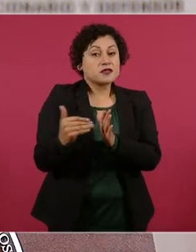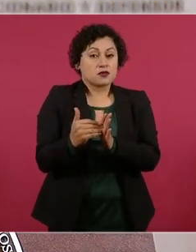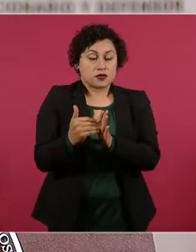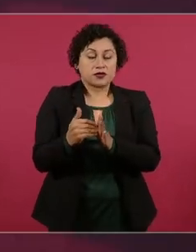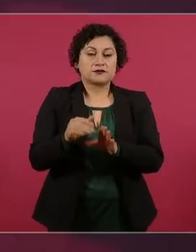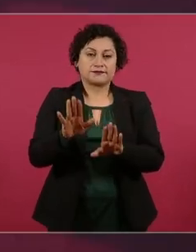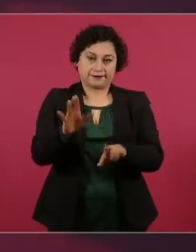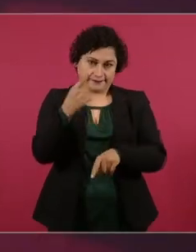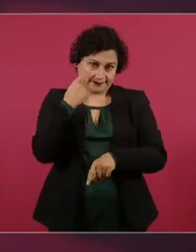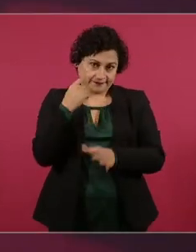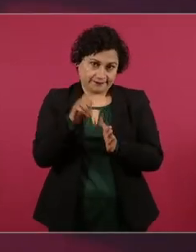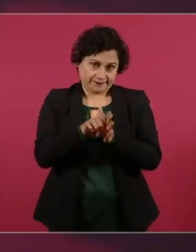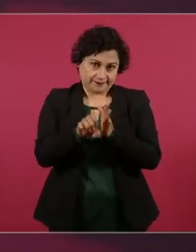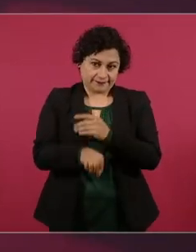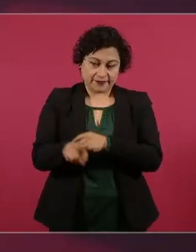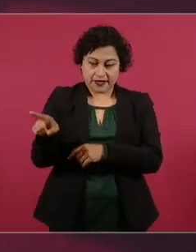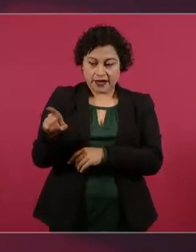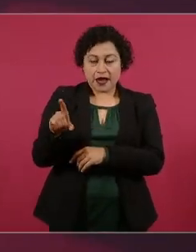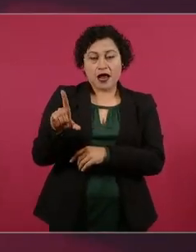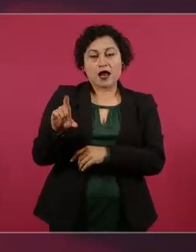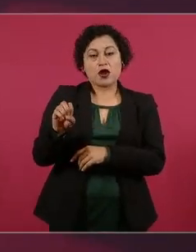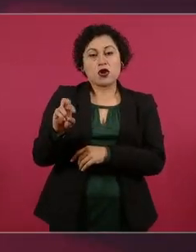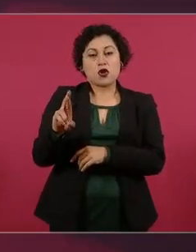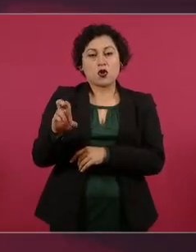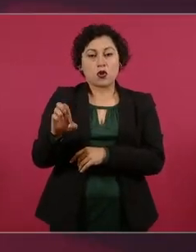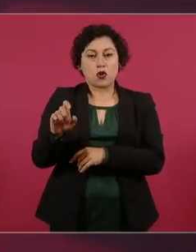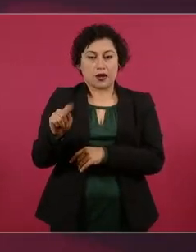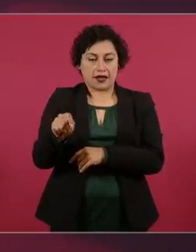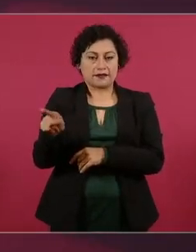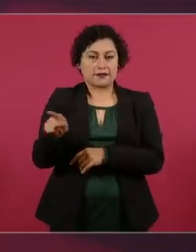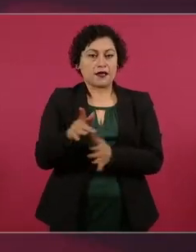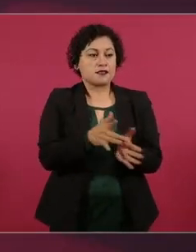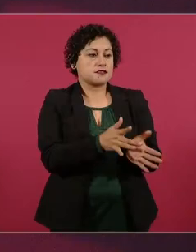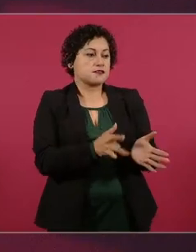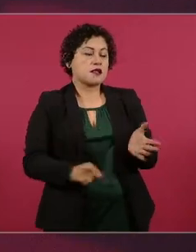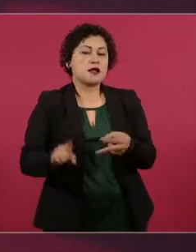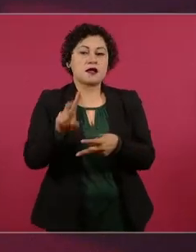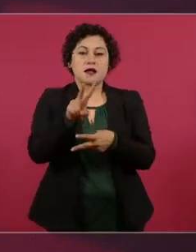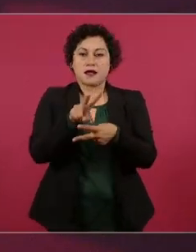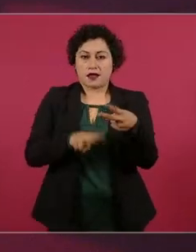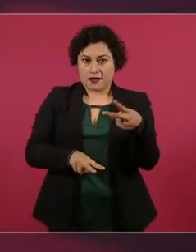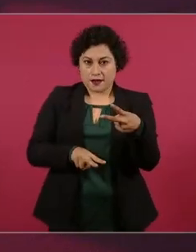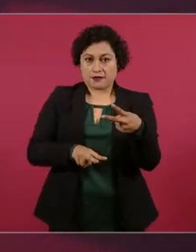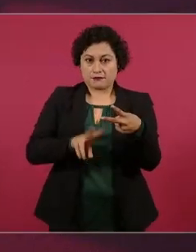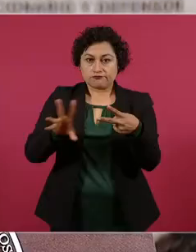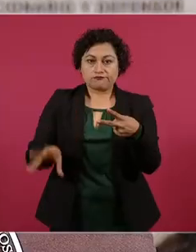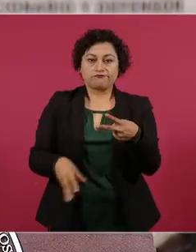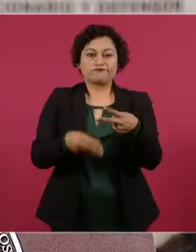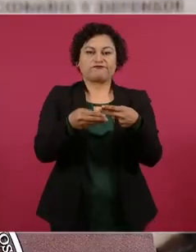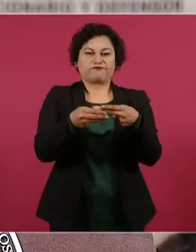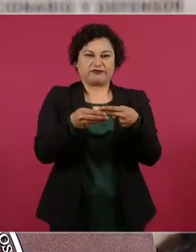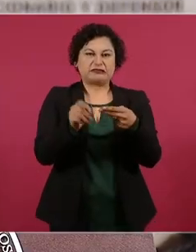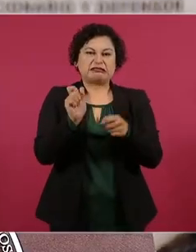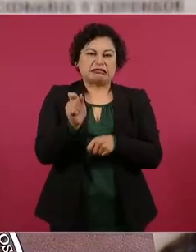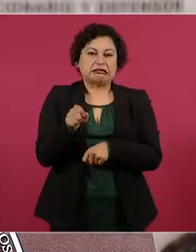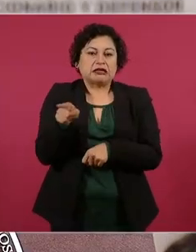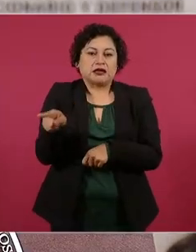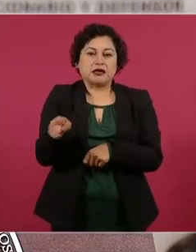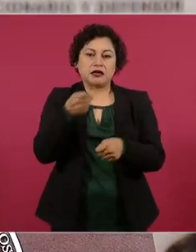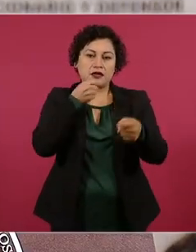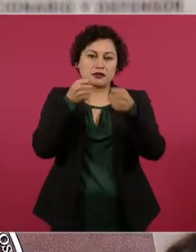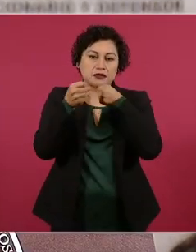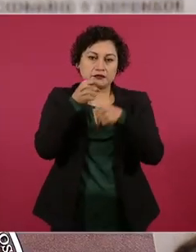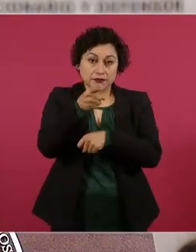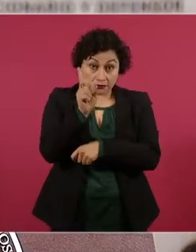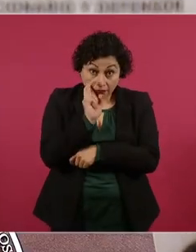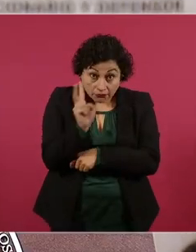Mola usó el hashtag y se sumó con una entrevista, no sé si la vieron, la verdad bastante lamentable y vergonzosa,